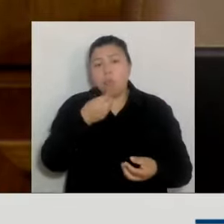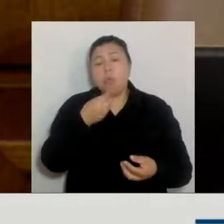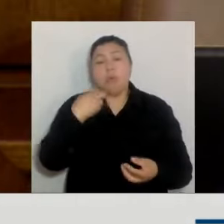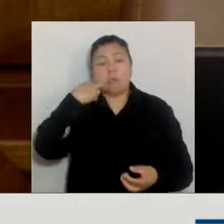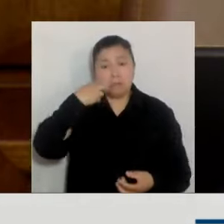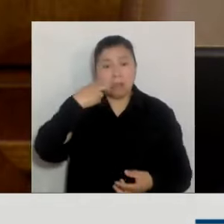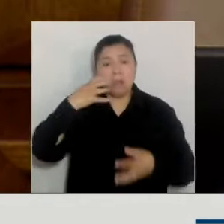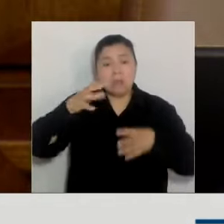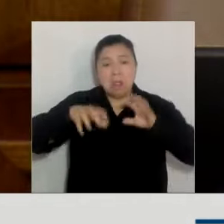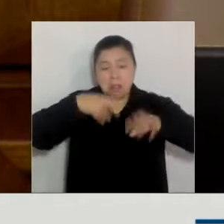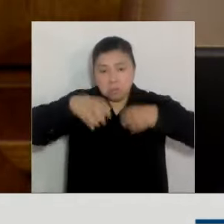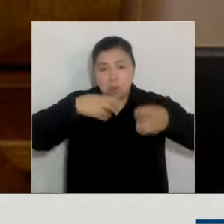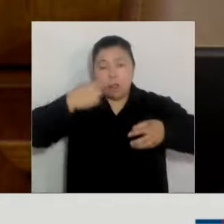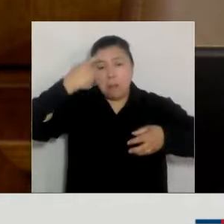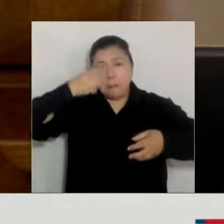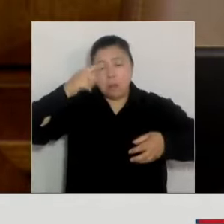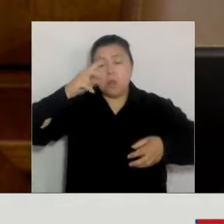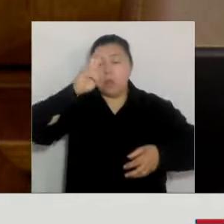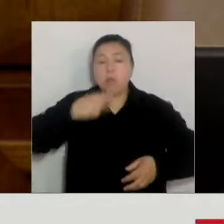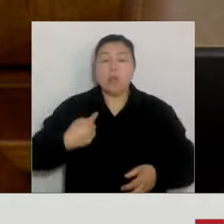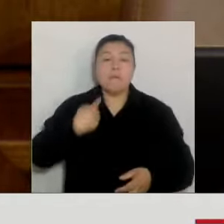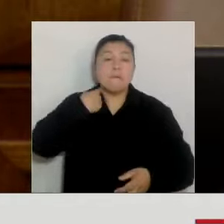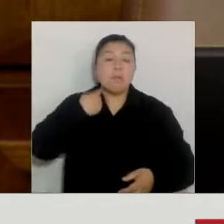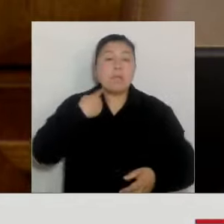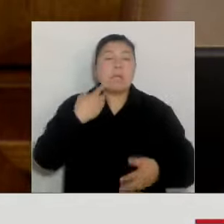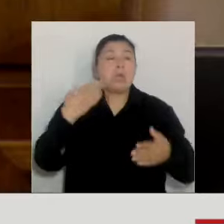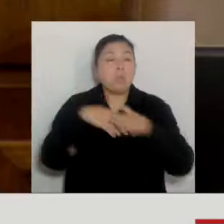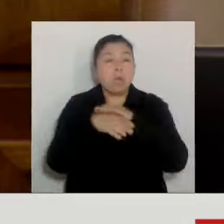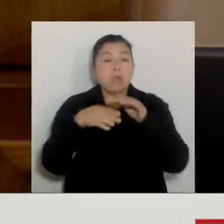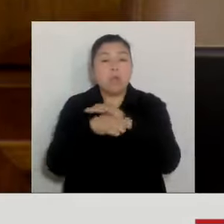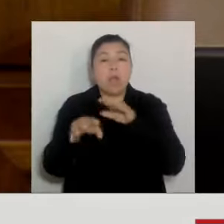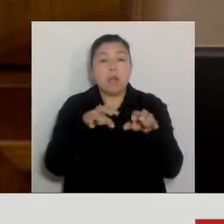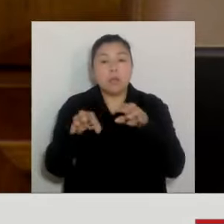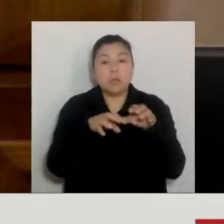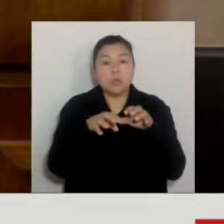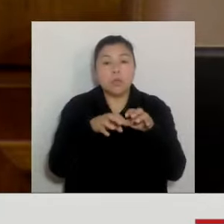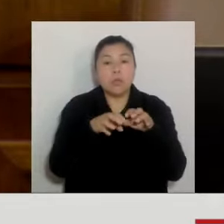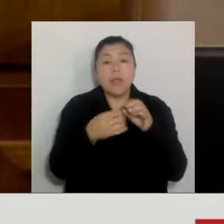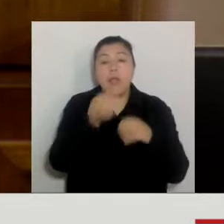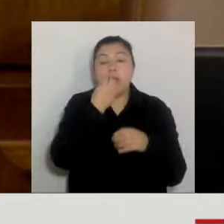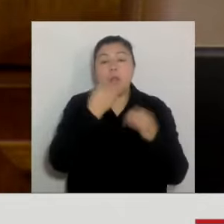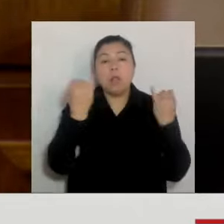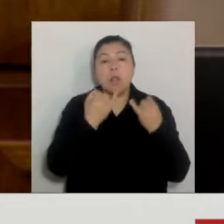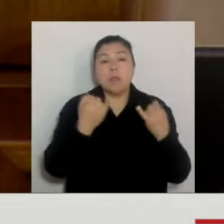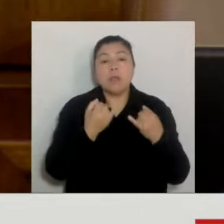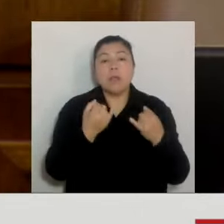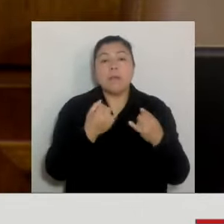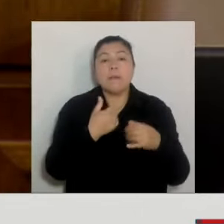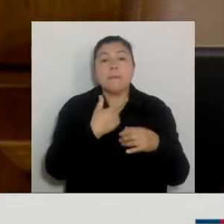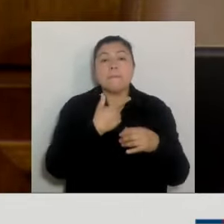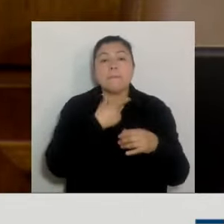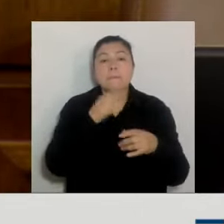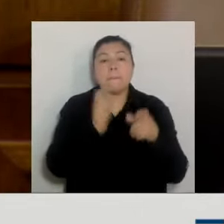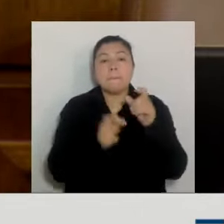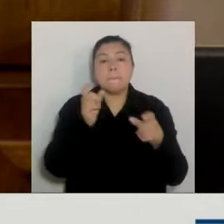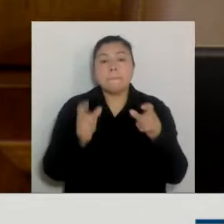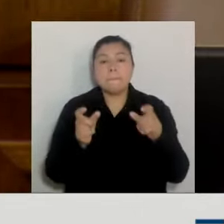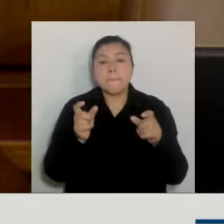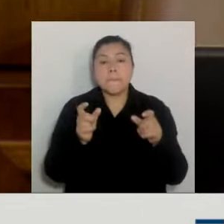Considero que se afecta la libertad de acceso a los productos o de alimentarse en la forma de la que quieren eh las personas que son eh